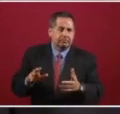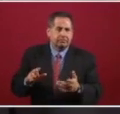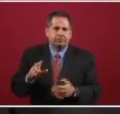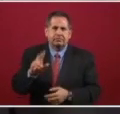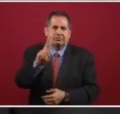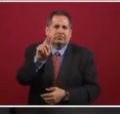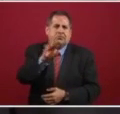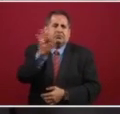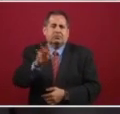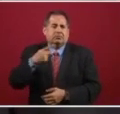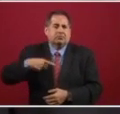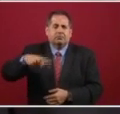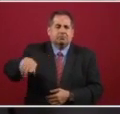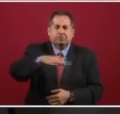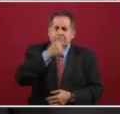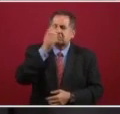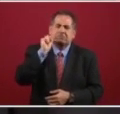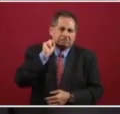80%.